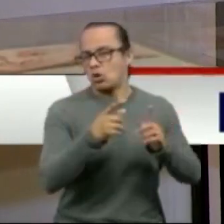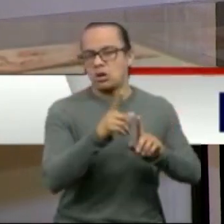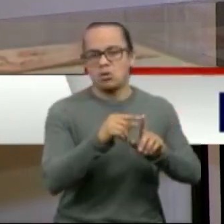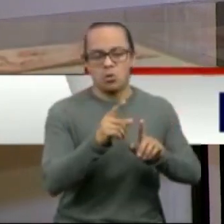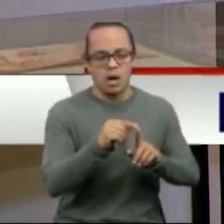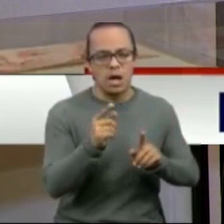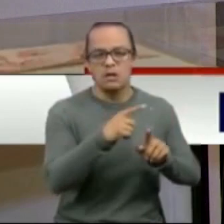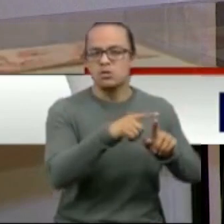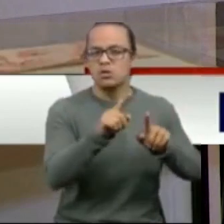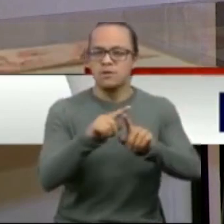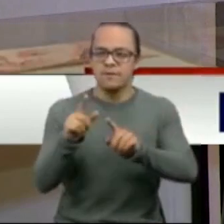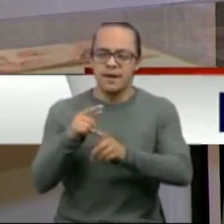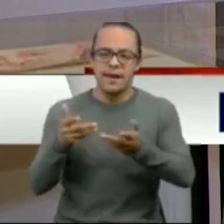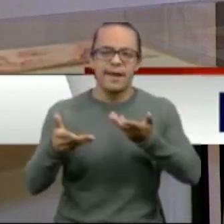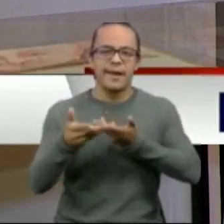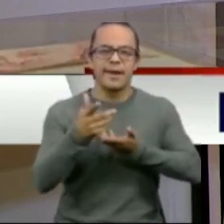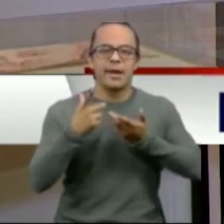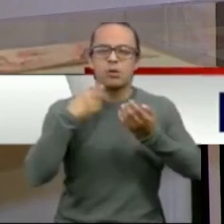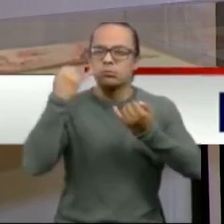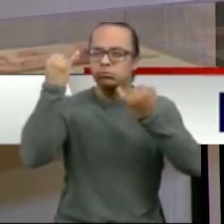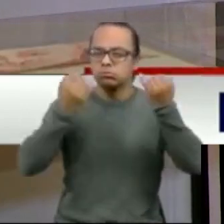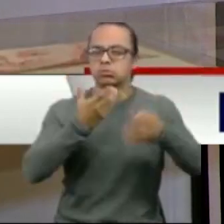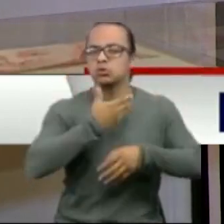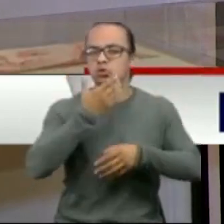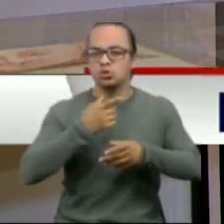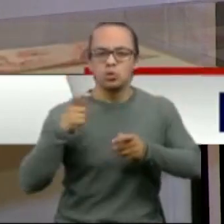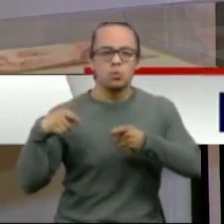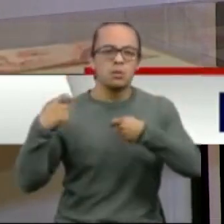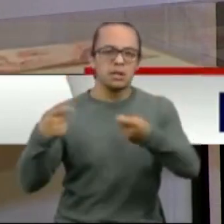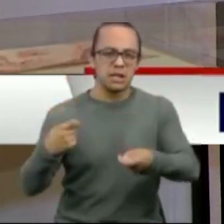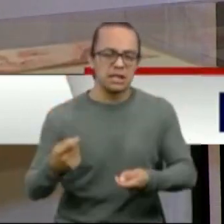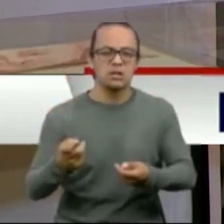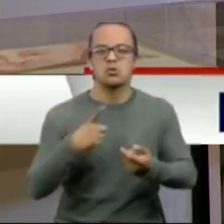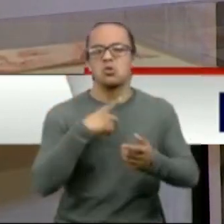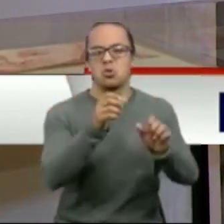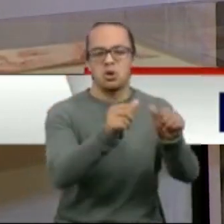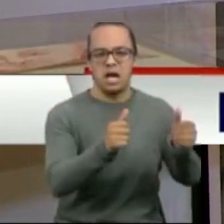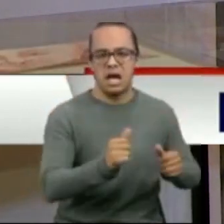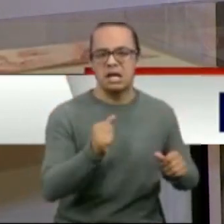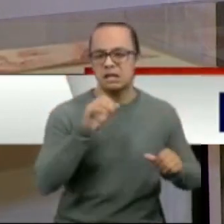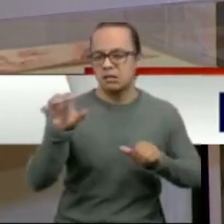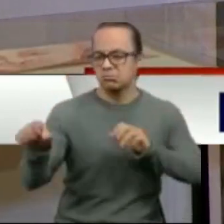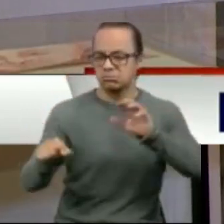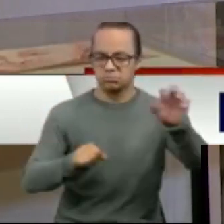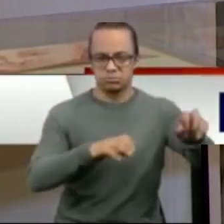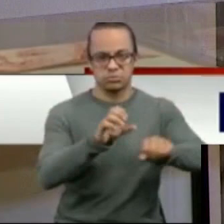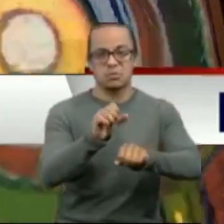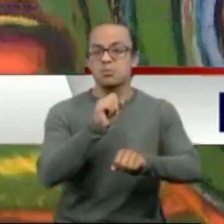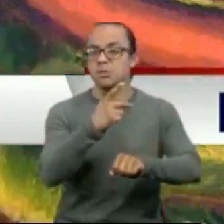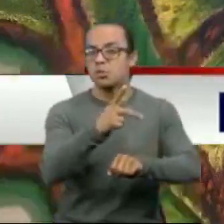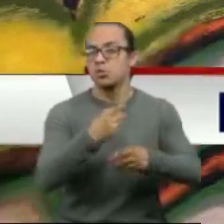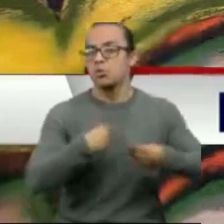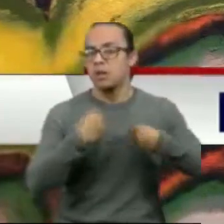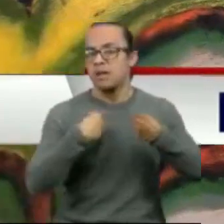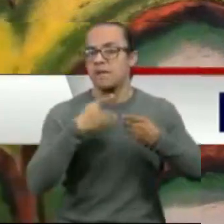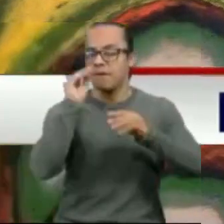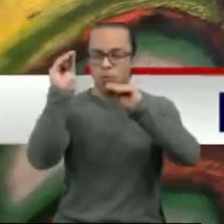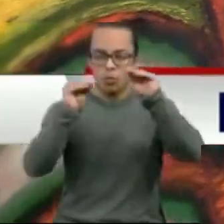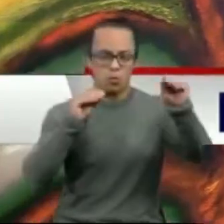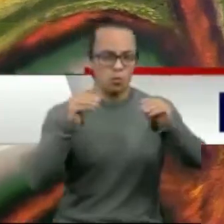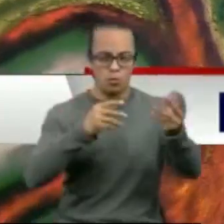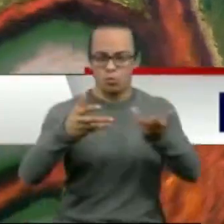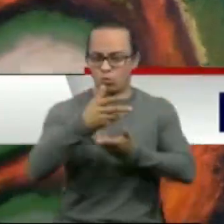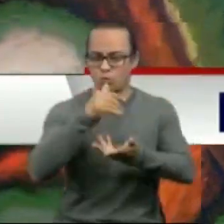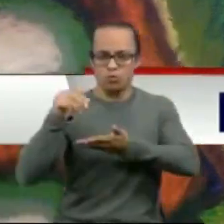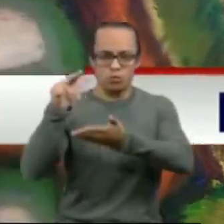importantes, las tradiciones, el arte popular, su vida misma, es lo que explora para la